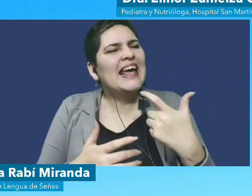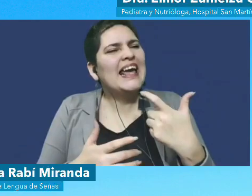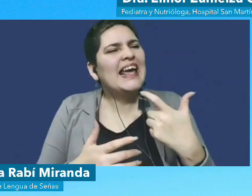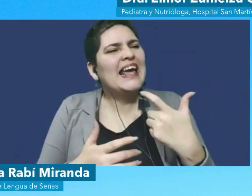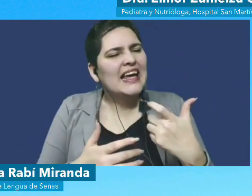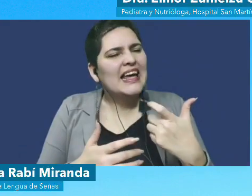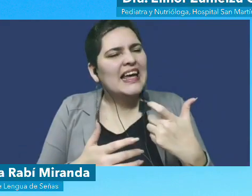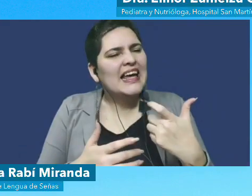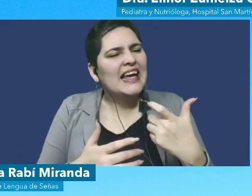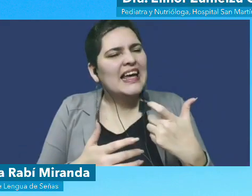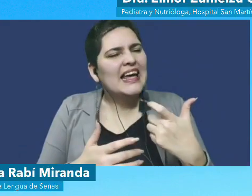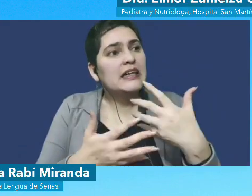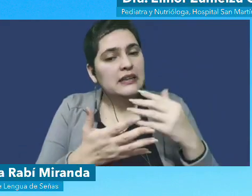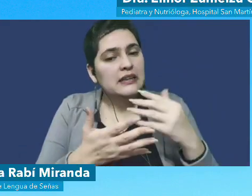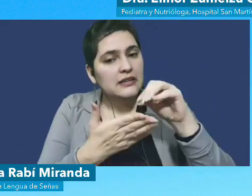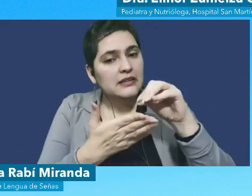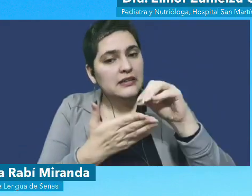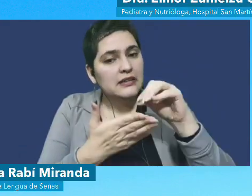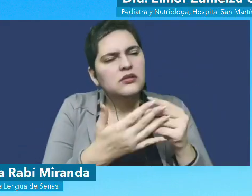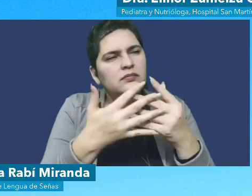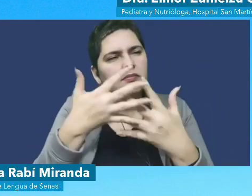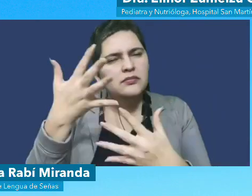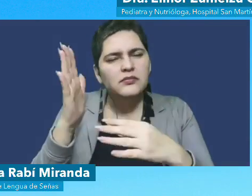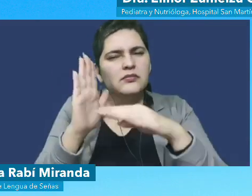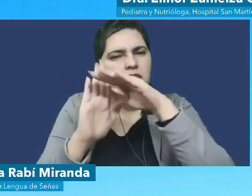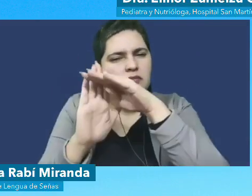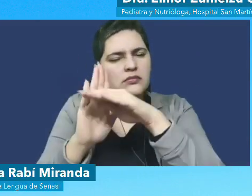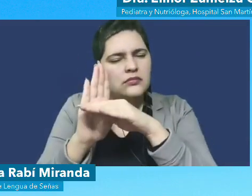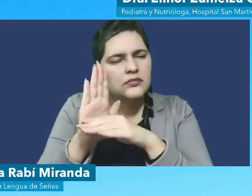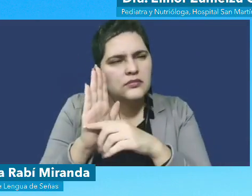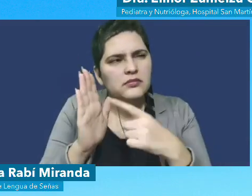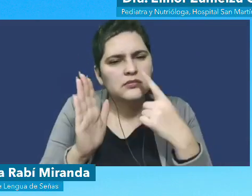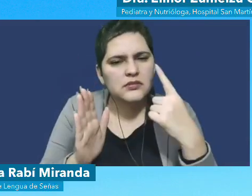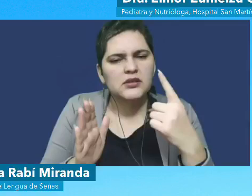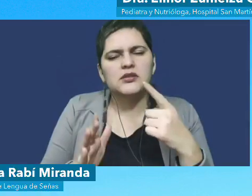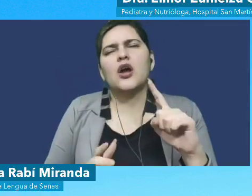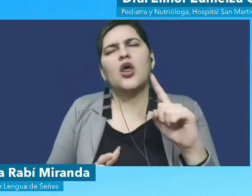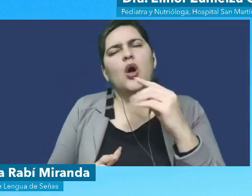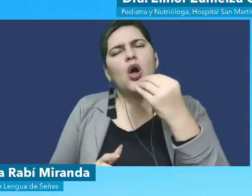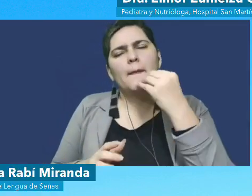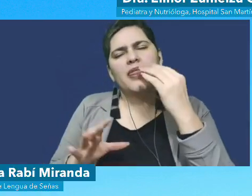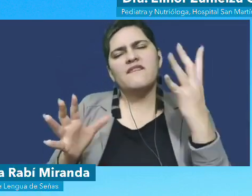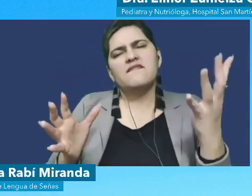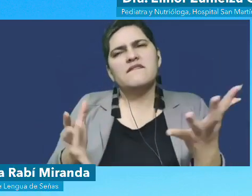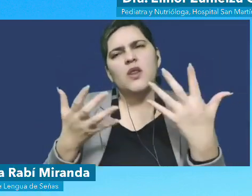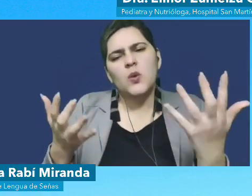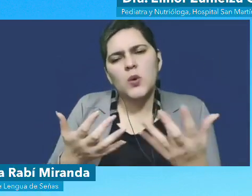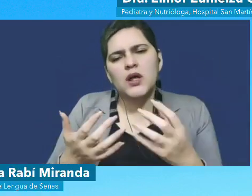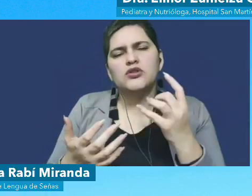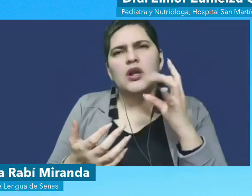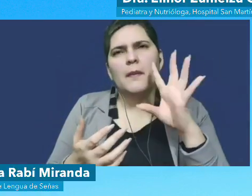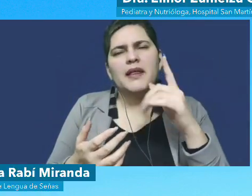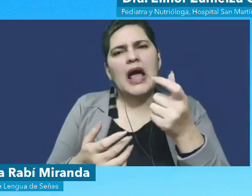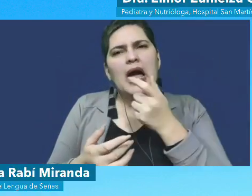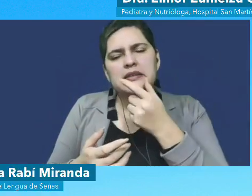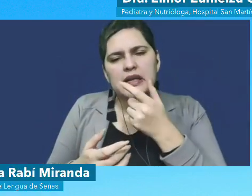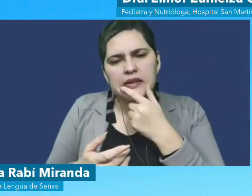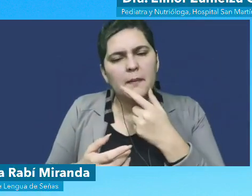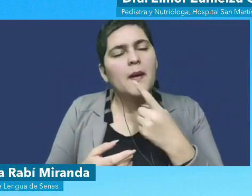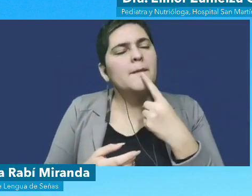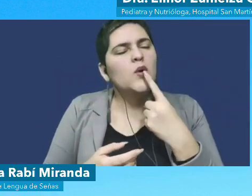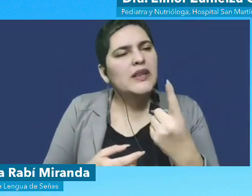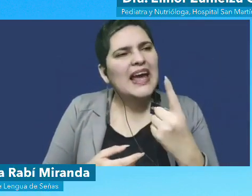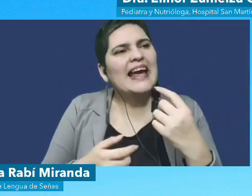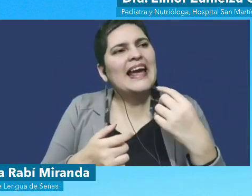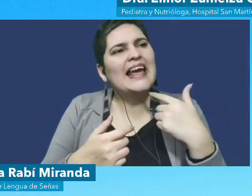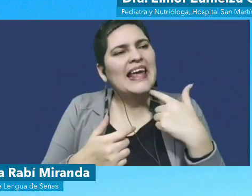cuando uno hace la lista, porque habitualmente la queja es de que no come ni verduras, come solo galletas, pero hay que hacer la lista de lo que come. Entonces, cuando uno ve lo